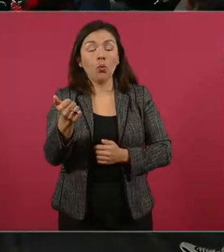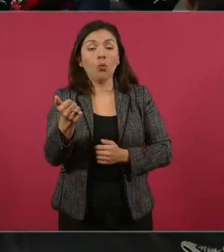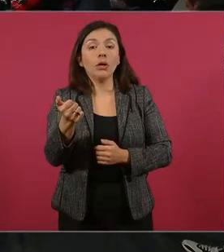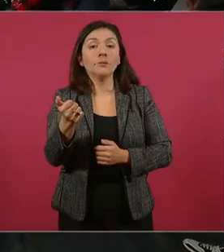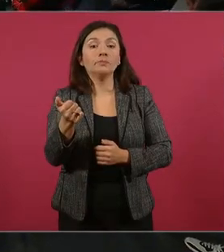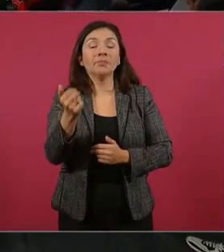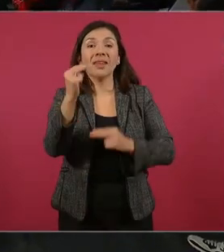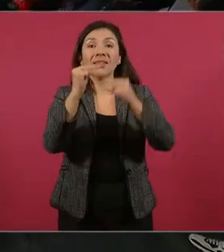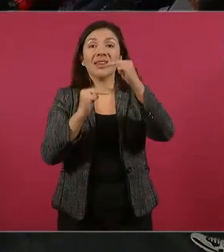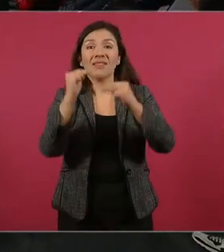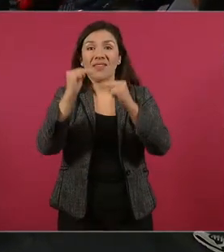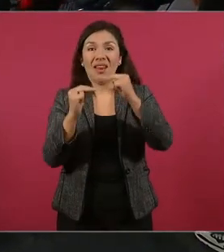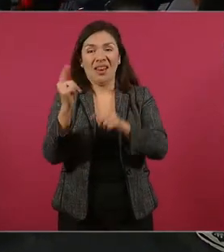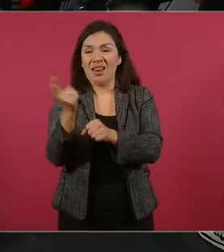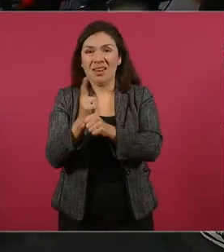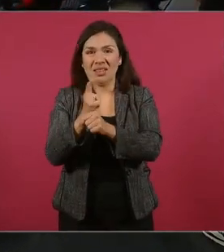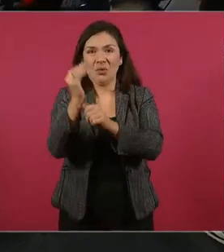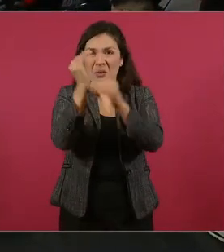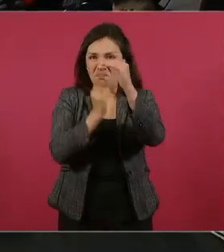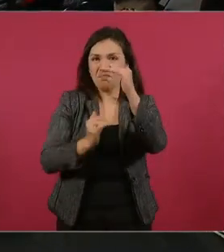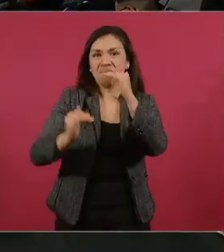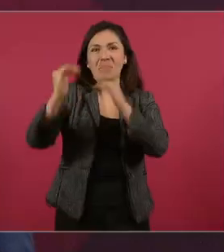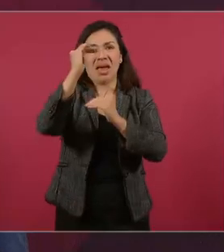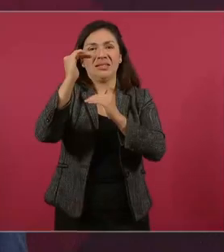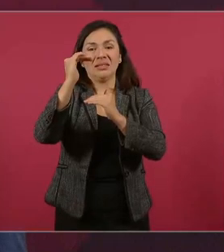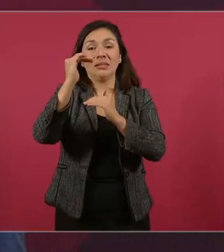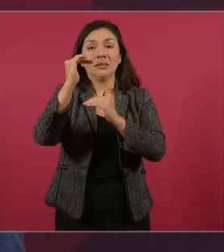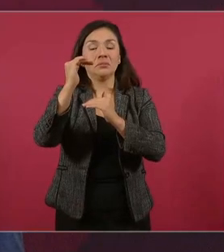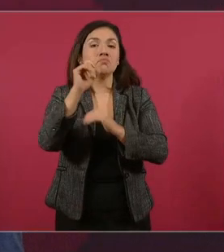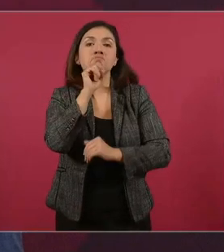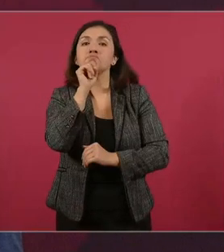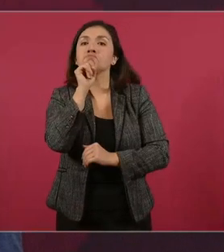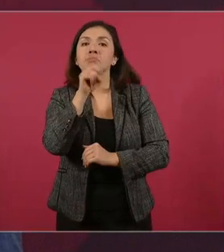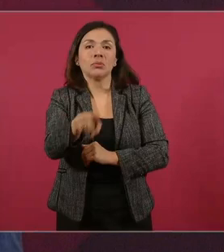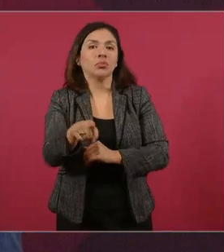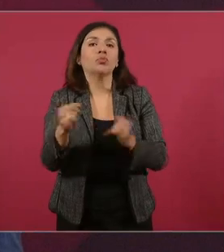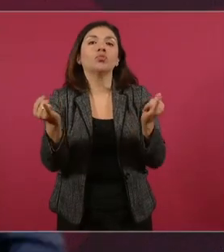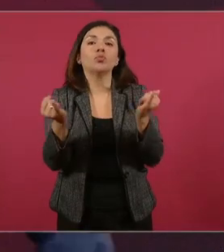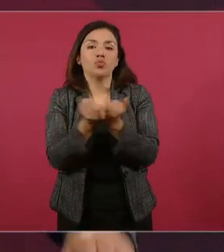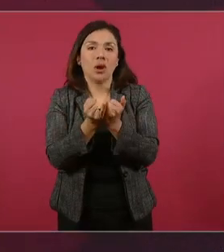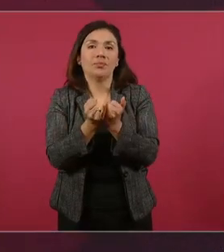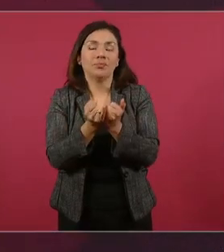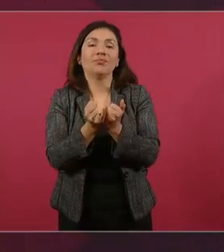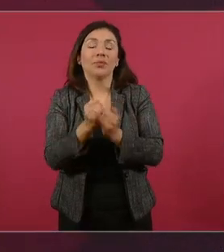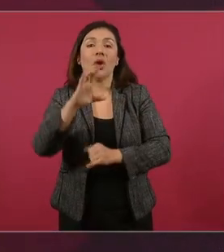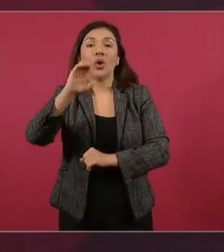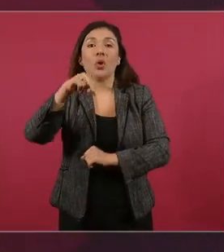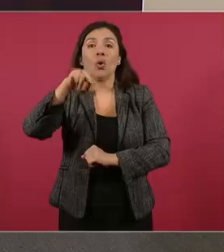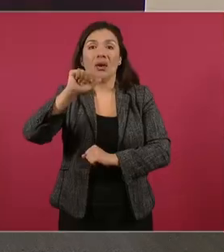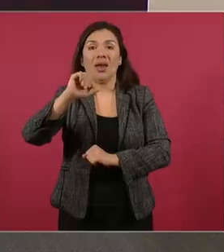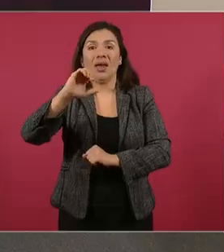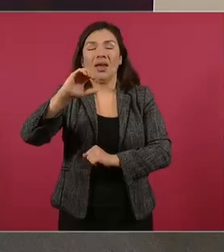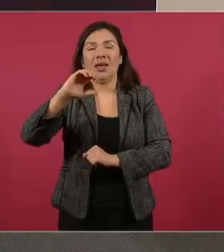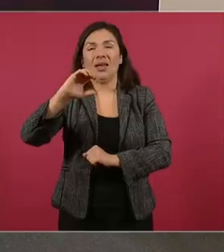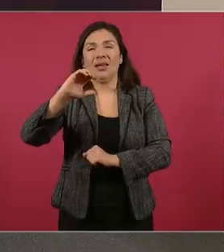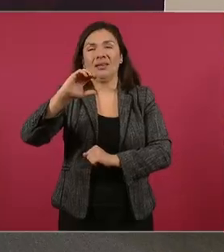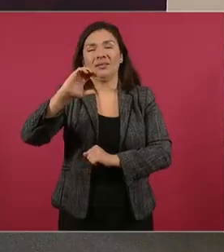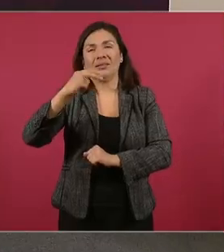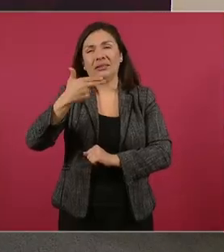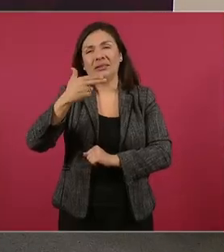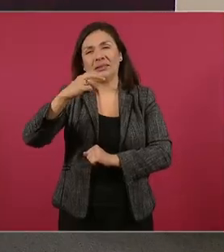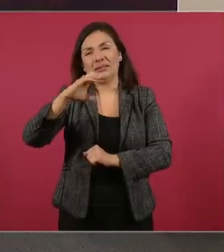de posgrado, lo mismo, el CONACYT ha